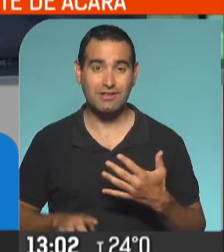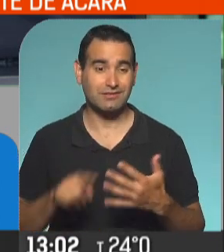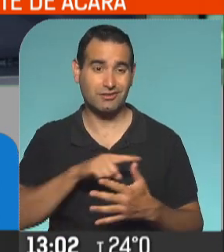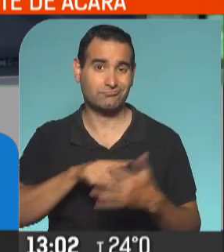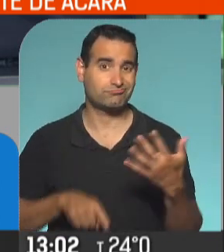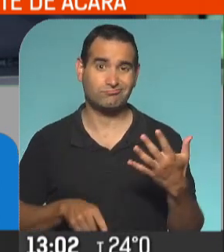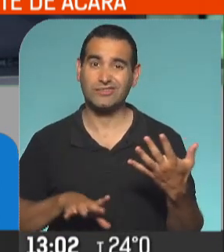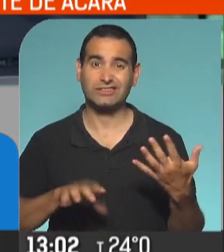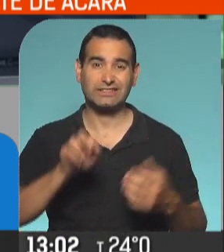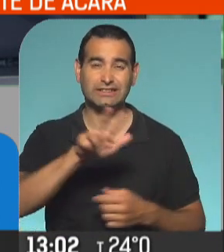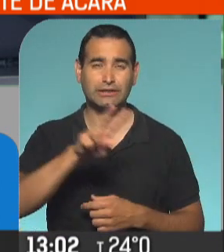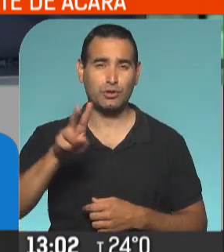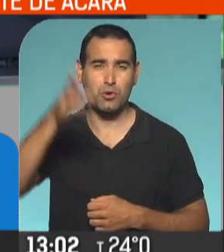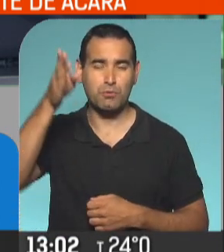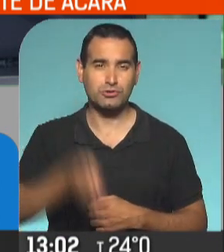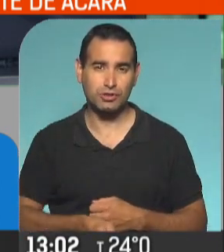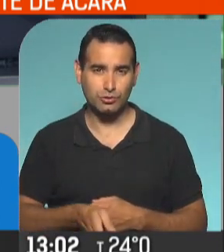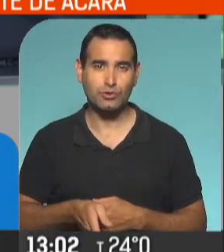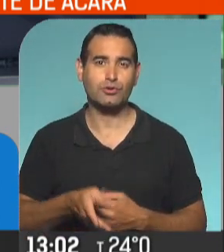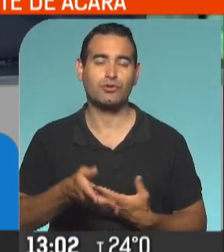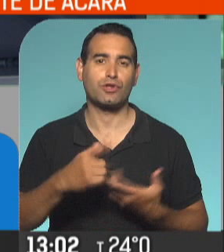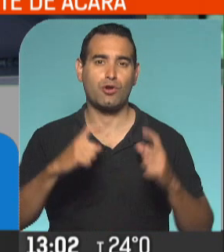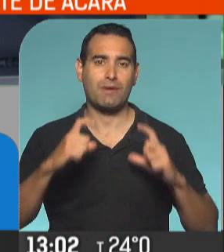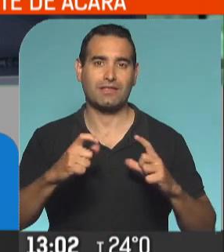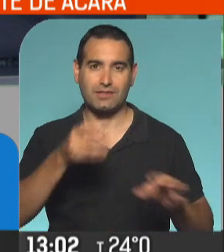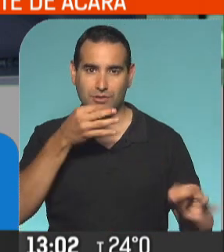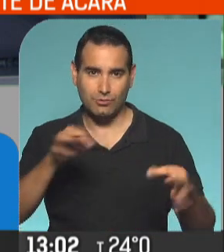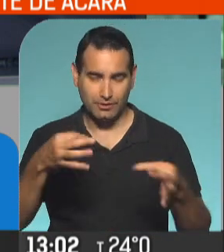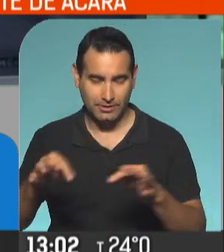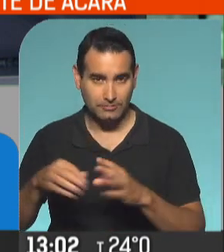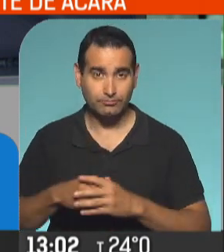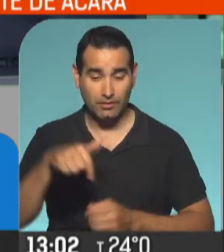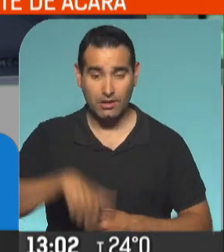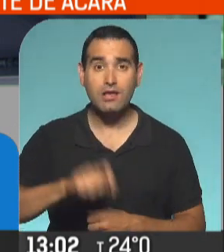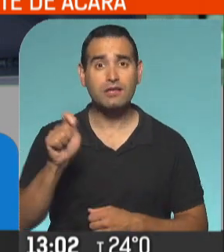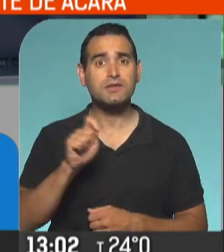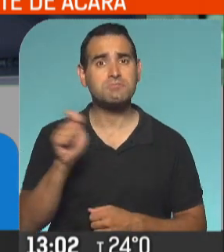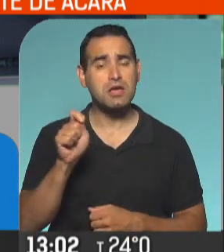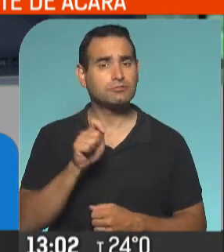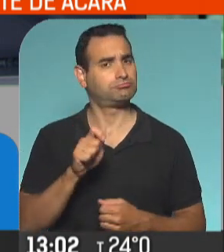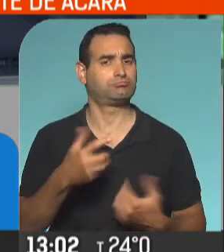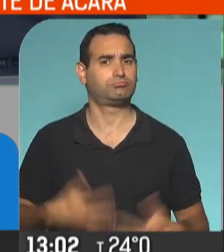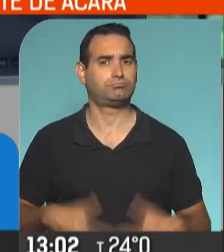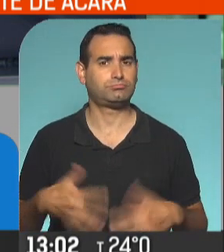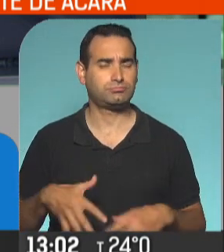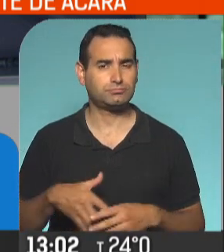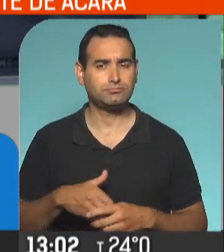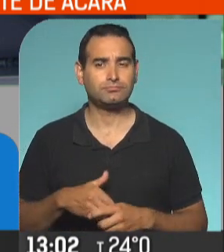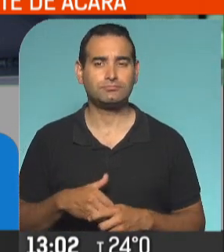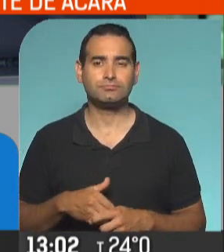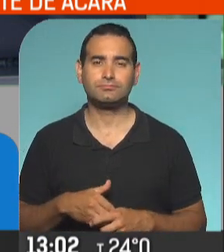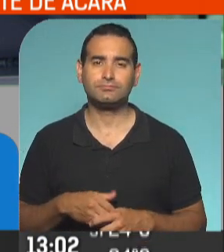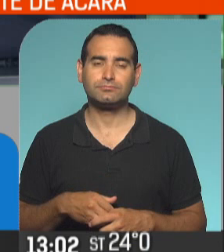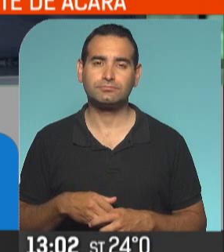del 32% de los patentamientos este mes se dio algo impresionante que